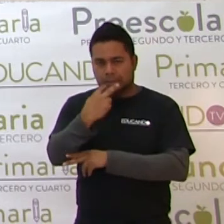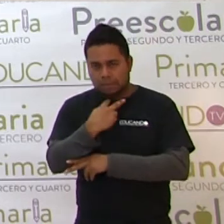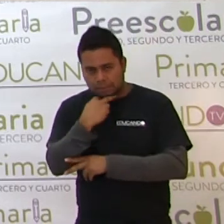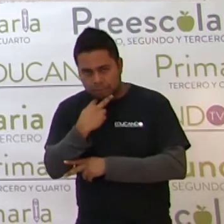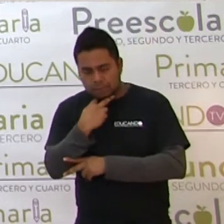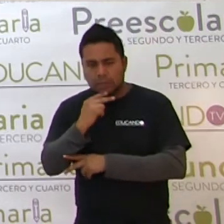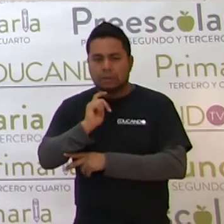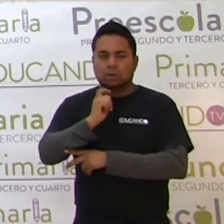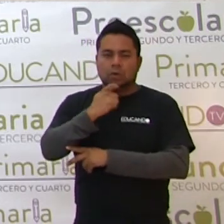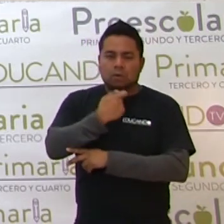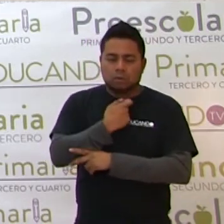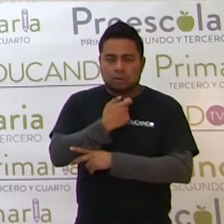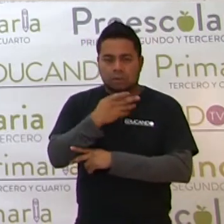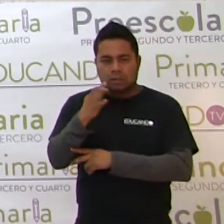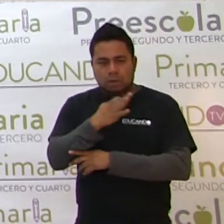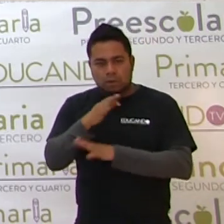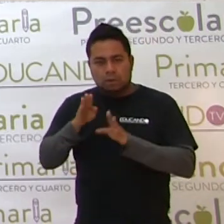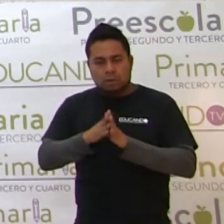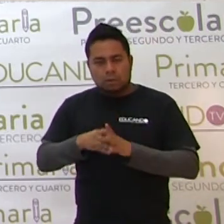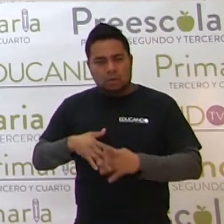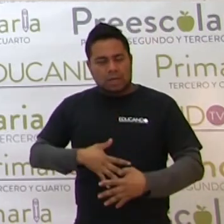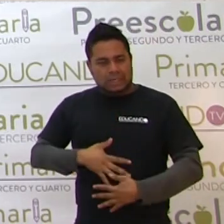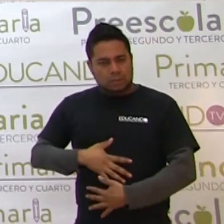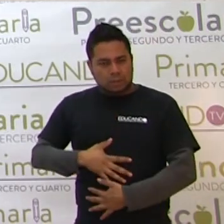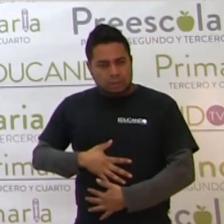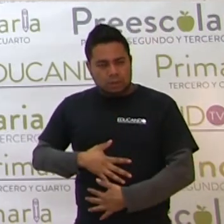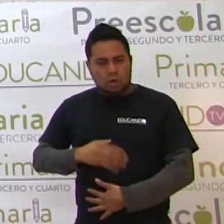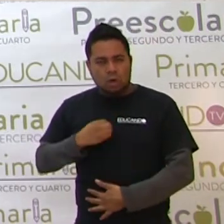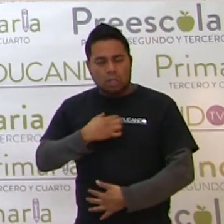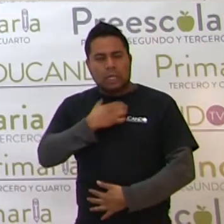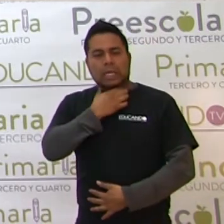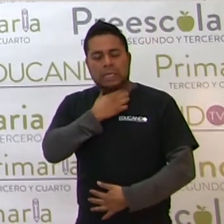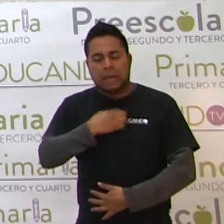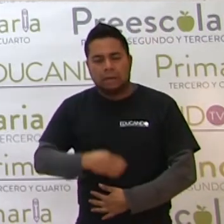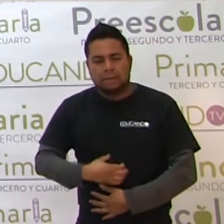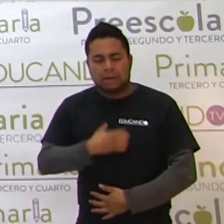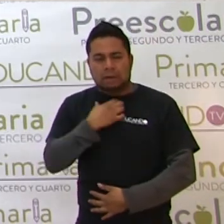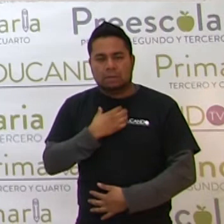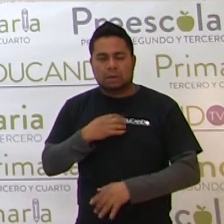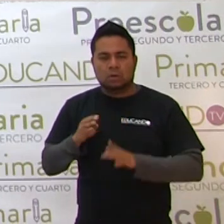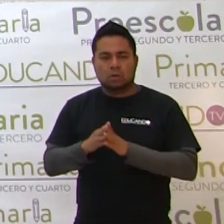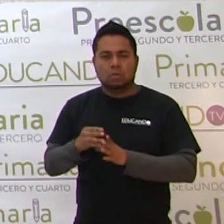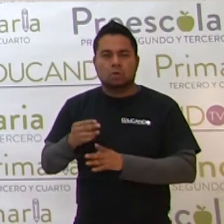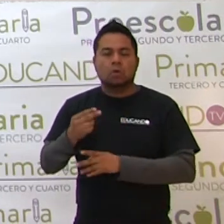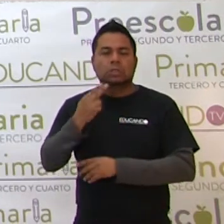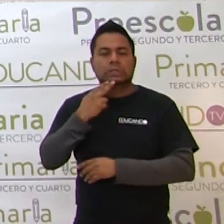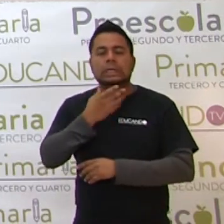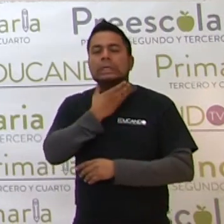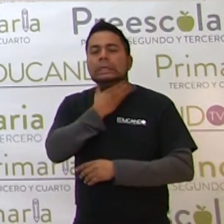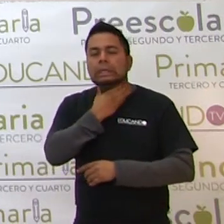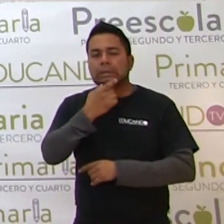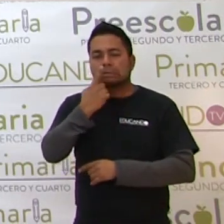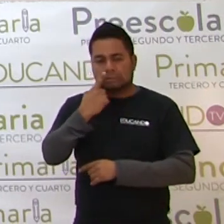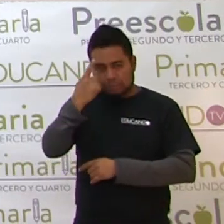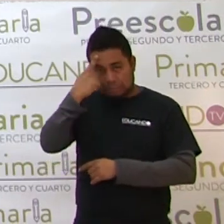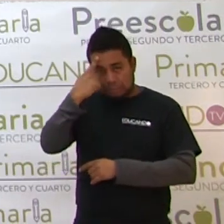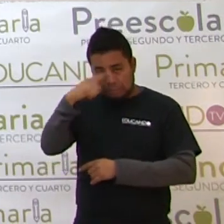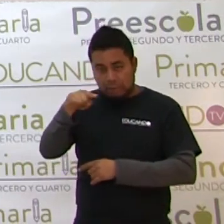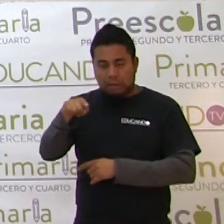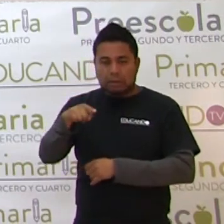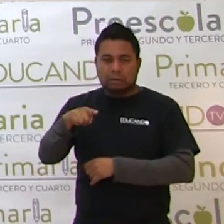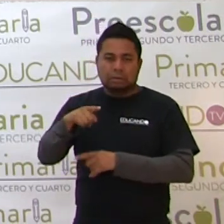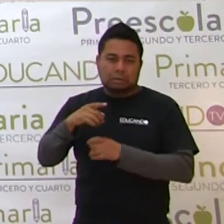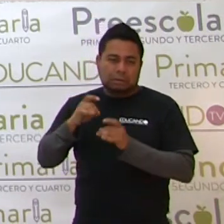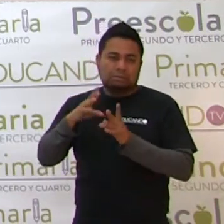tal vez empezar a trabajar el estómago o el diafragma en lugar de utilizar la garganta para evitar lastimarte,